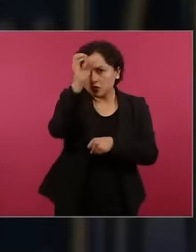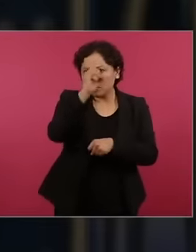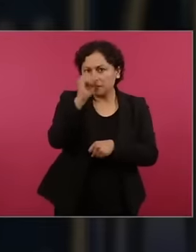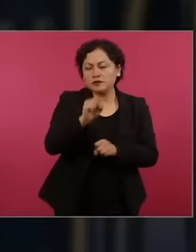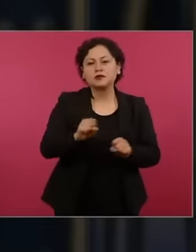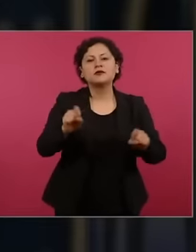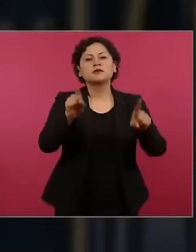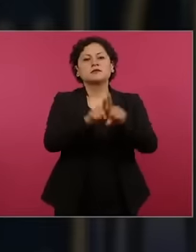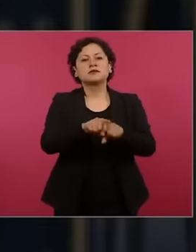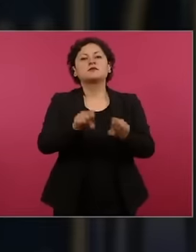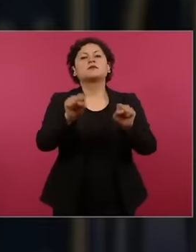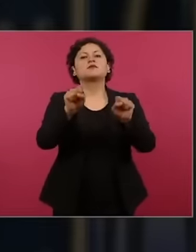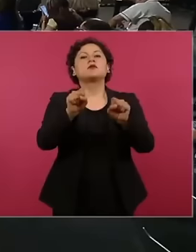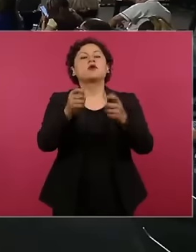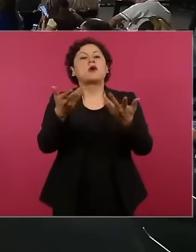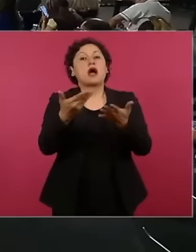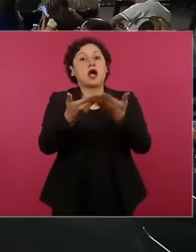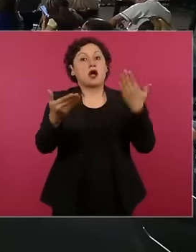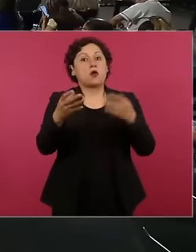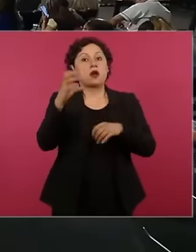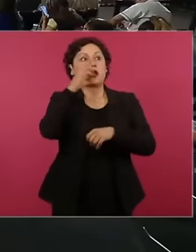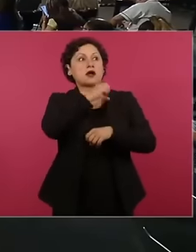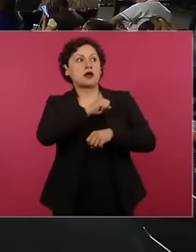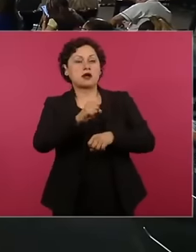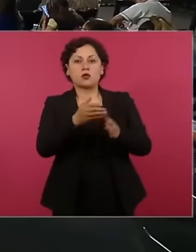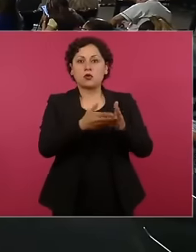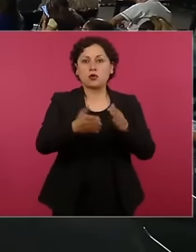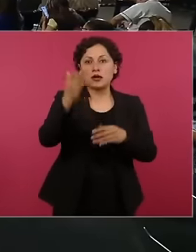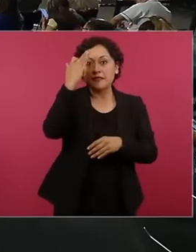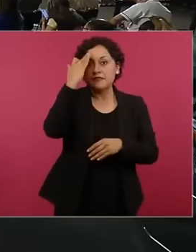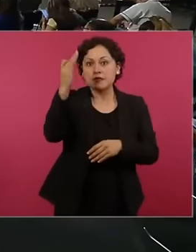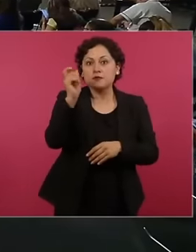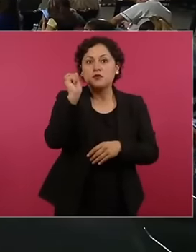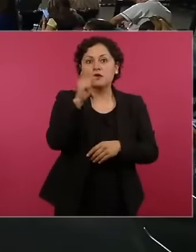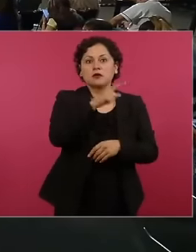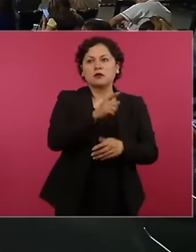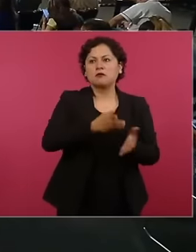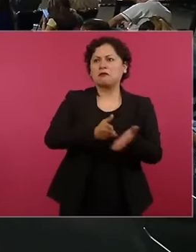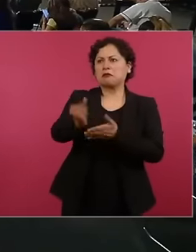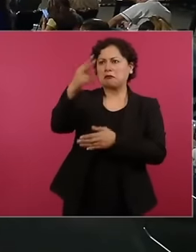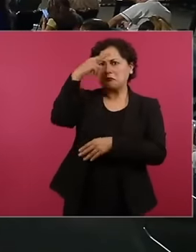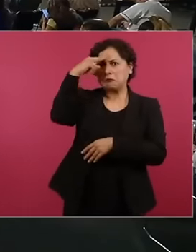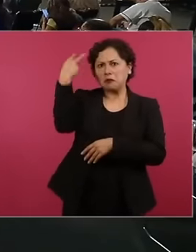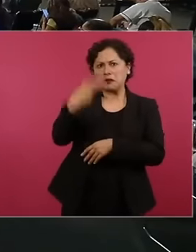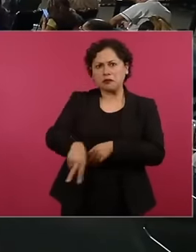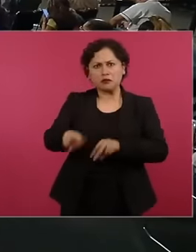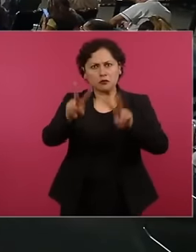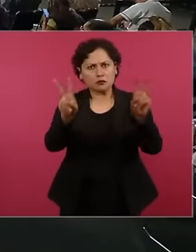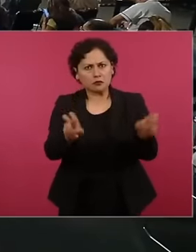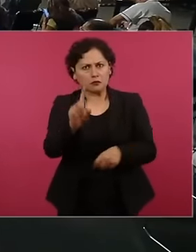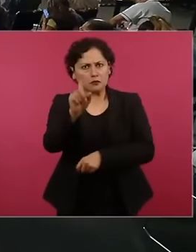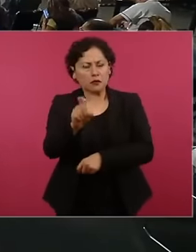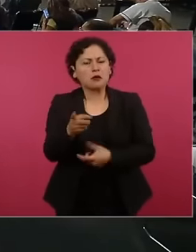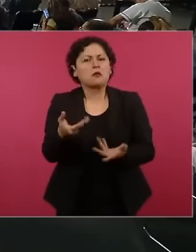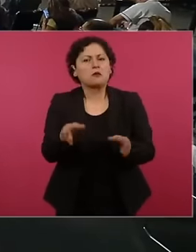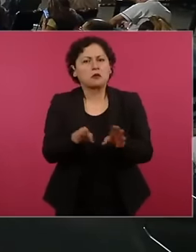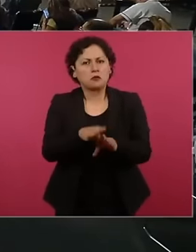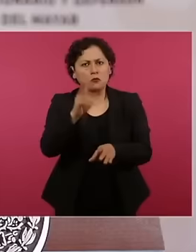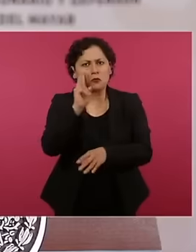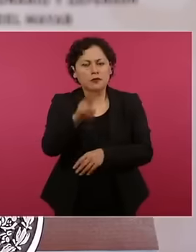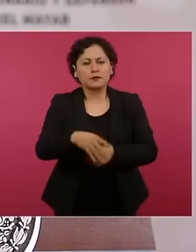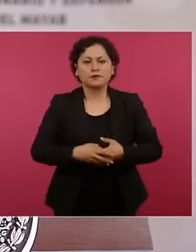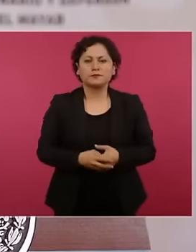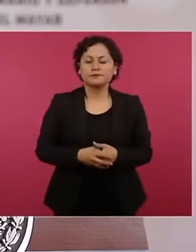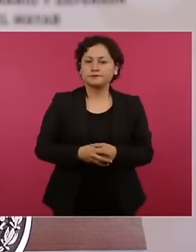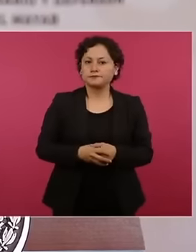el tema del agua de México? Bueno, se está viendo, siempre se revisa este